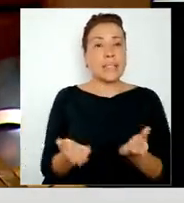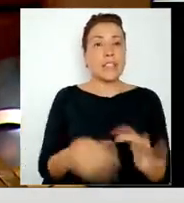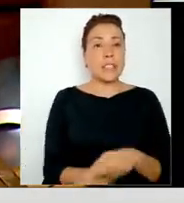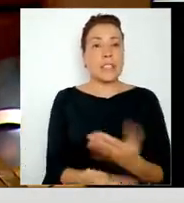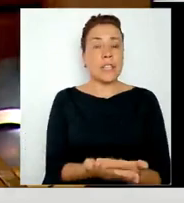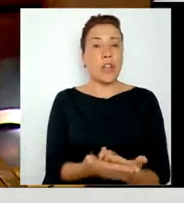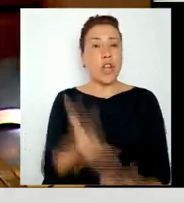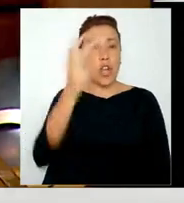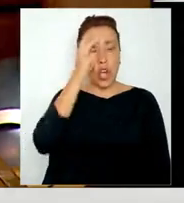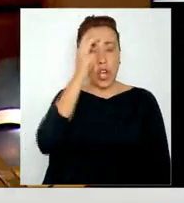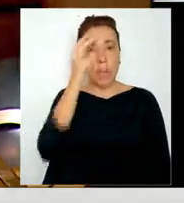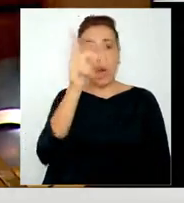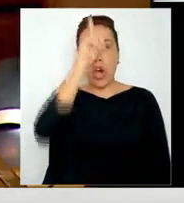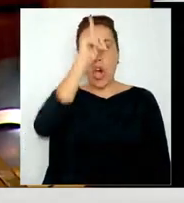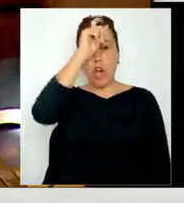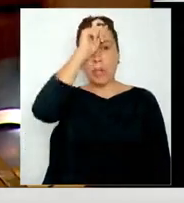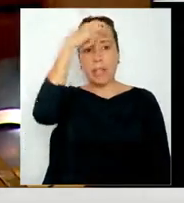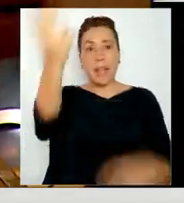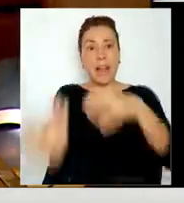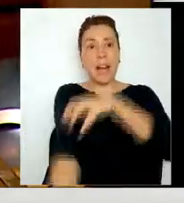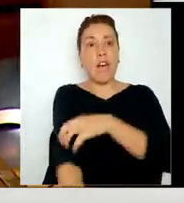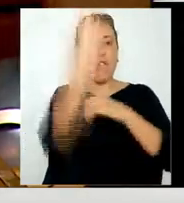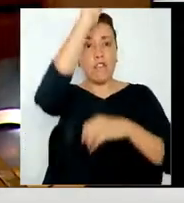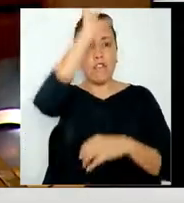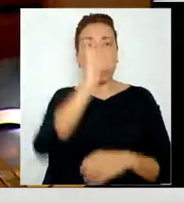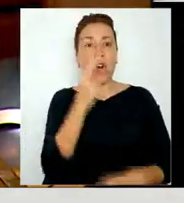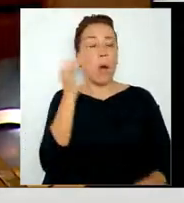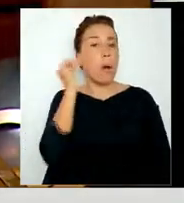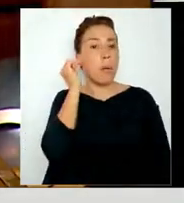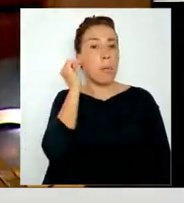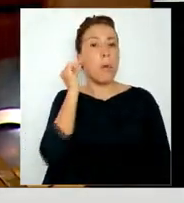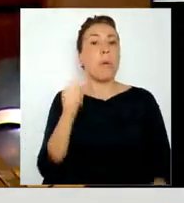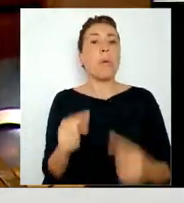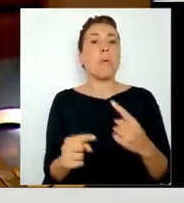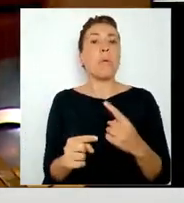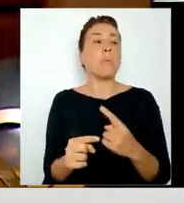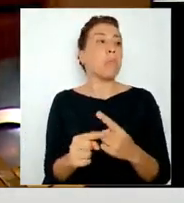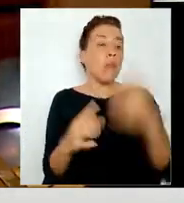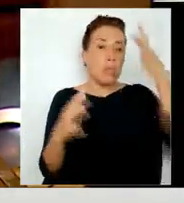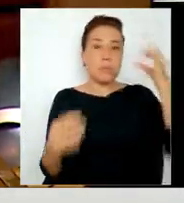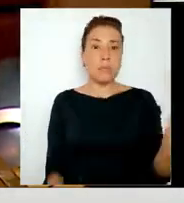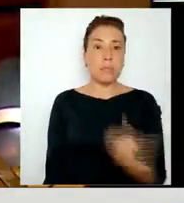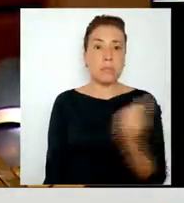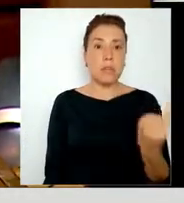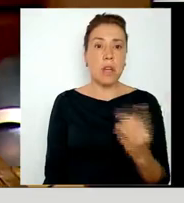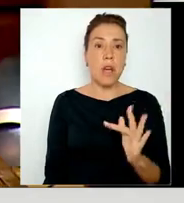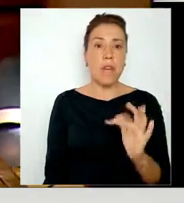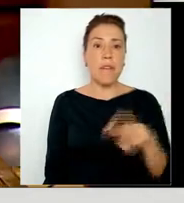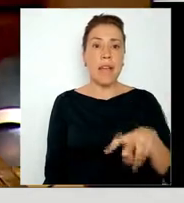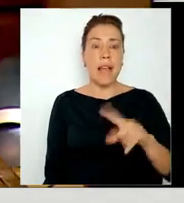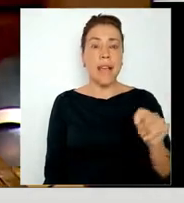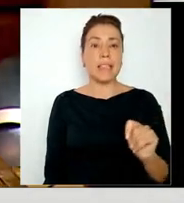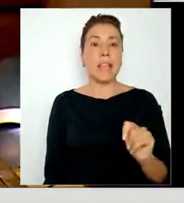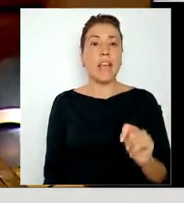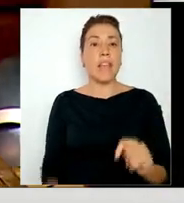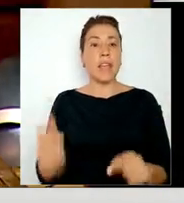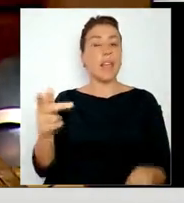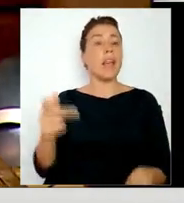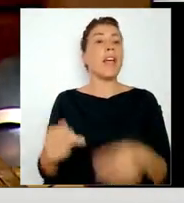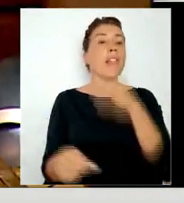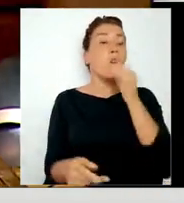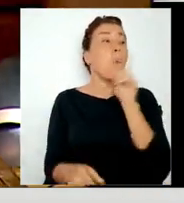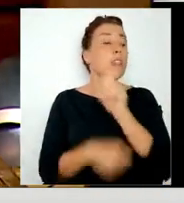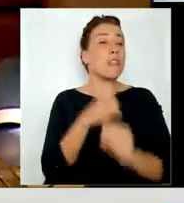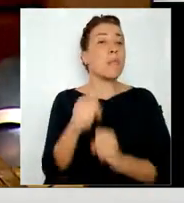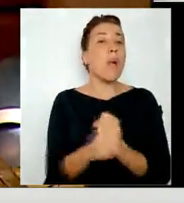hospitales de la región a funcionarios y funcionarios bajo una aplicación arbitraria la fenatz coquimbo dio cuenta que en el último año se han notificado seis instituciones